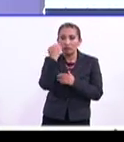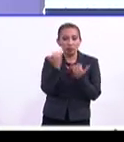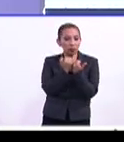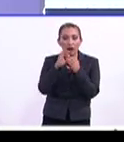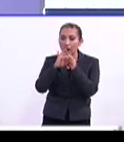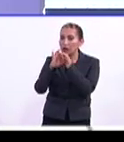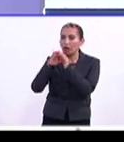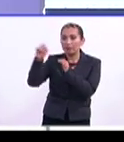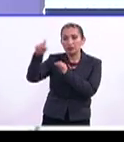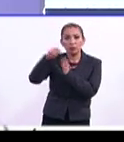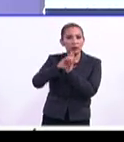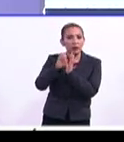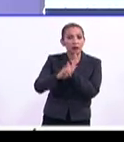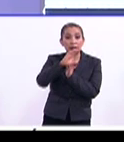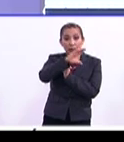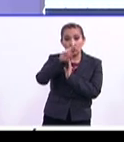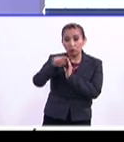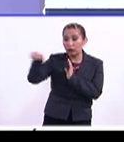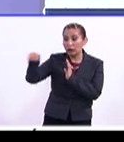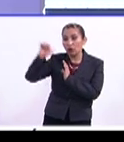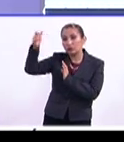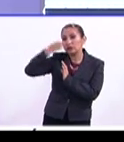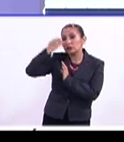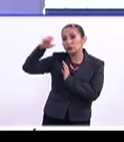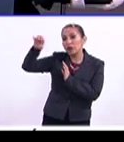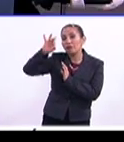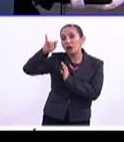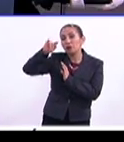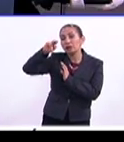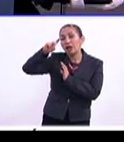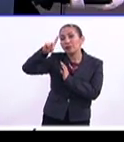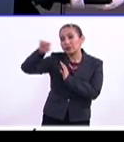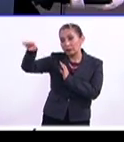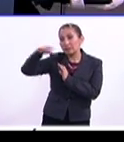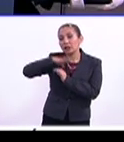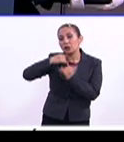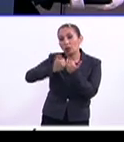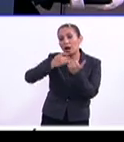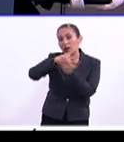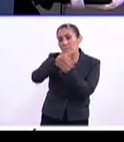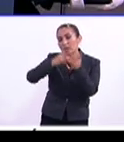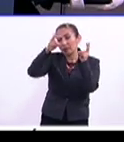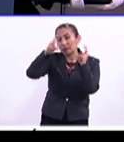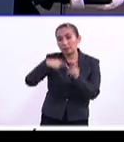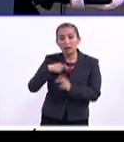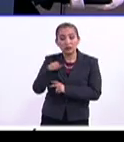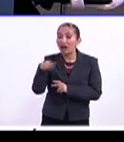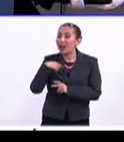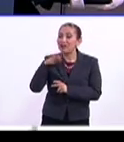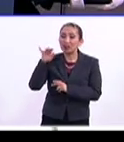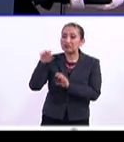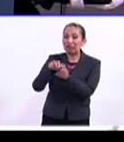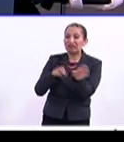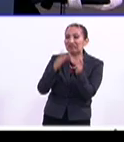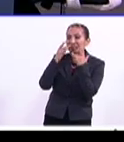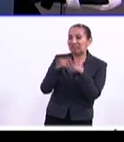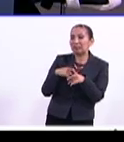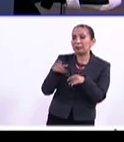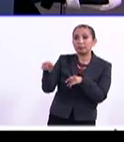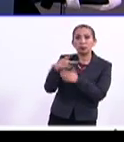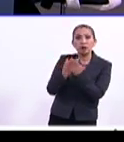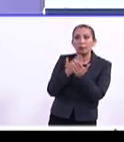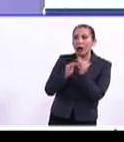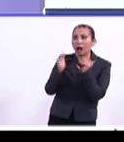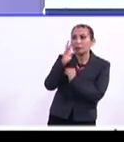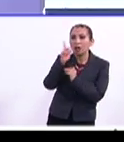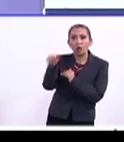los que se llevan, por ejemplo, en Ciudad Universitaria que en algunas de las facultades de estudios superiores. Y resulta que a veces las facultades de estudios superiores tienen mejores